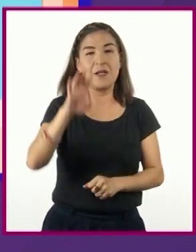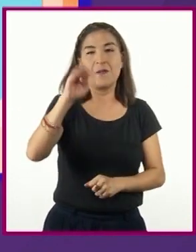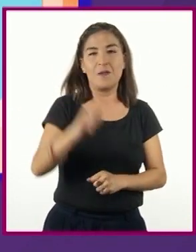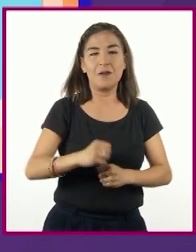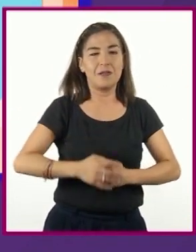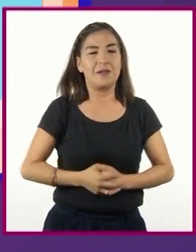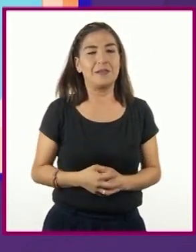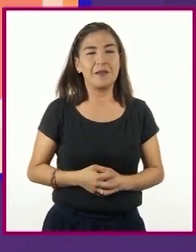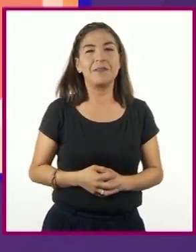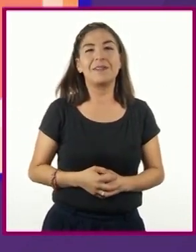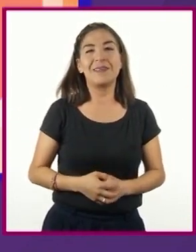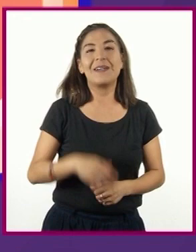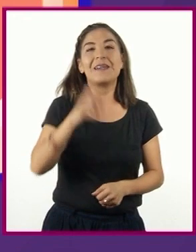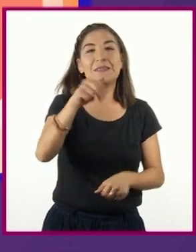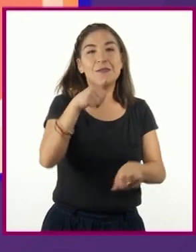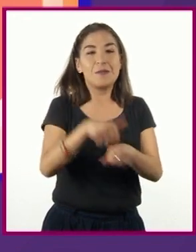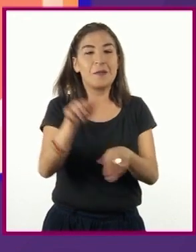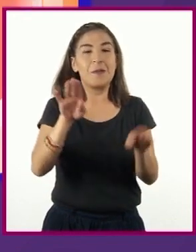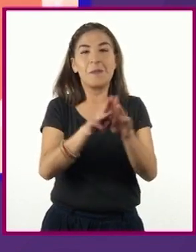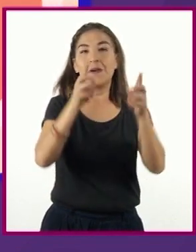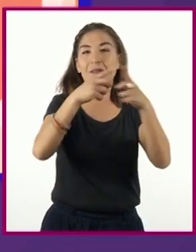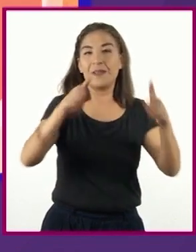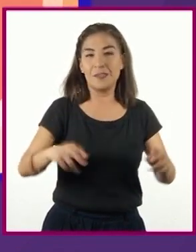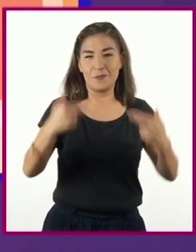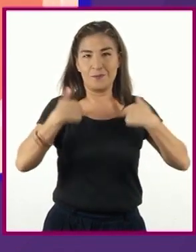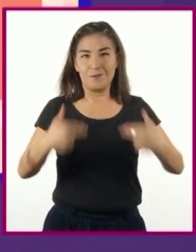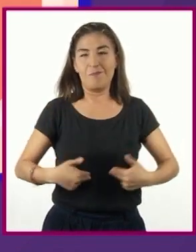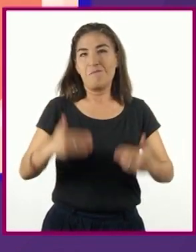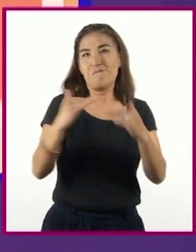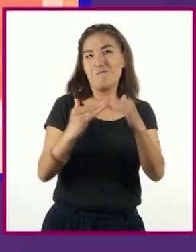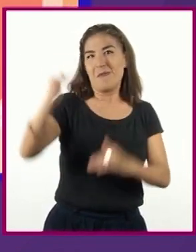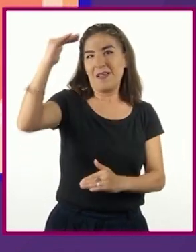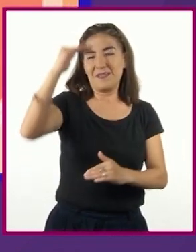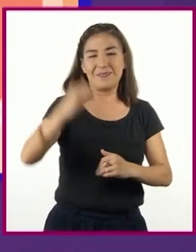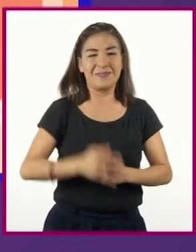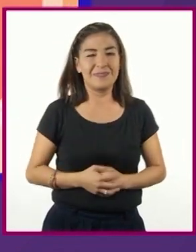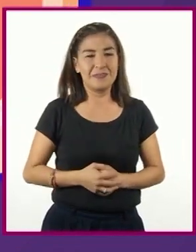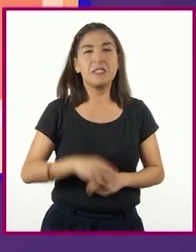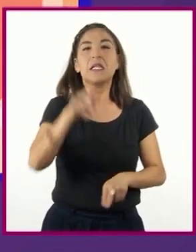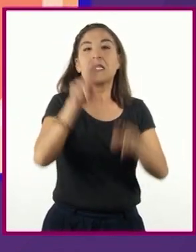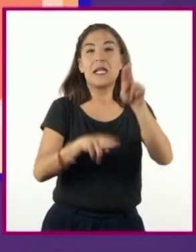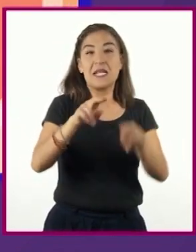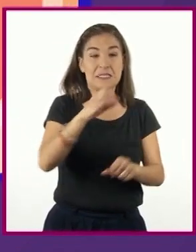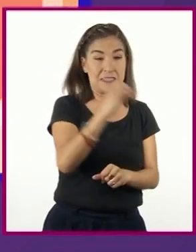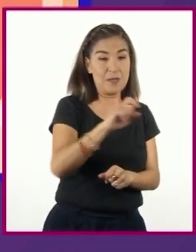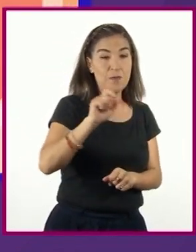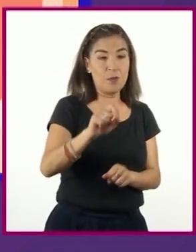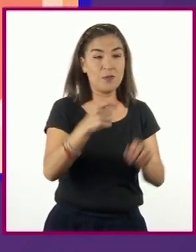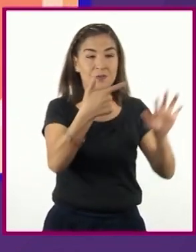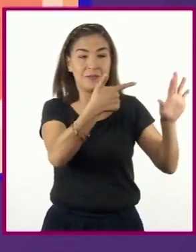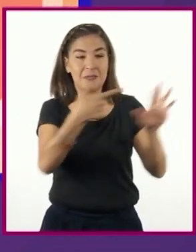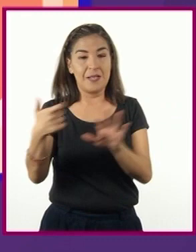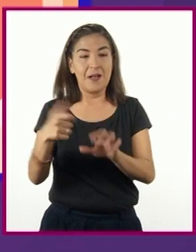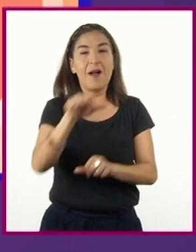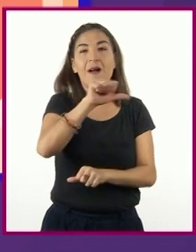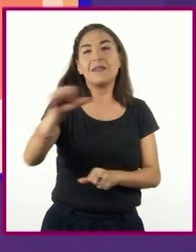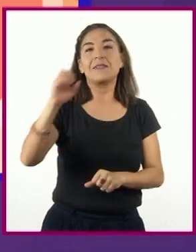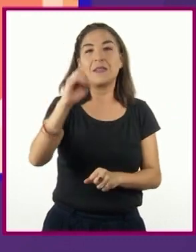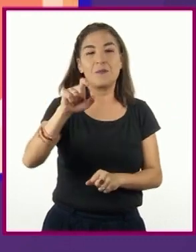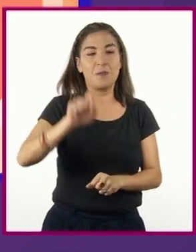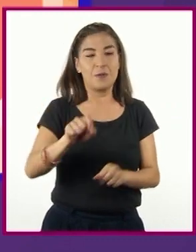0.939. Índice de Desarrollo Humano Alto. Sus niveles van de 0.700 a